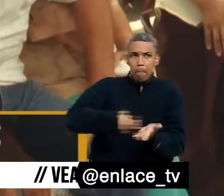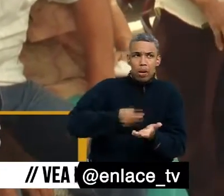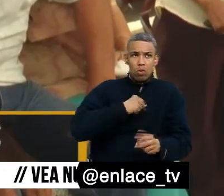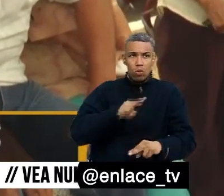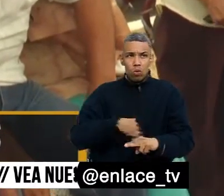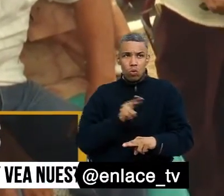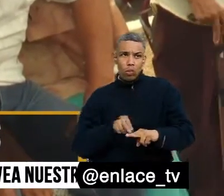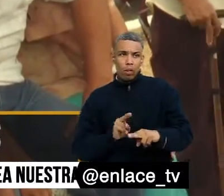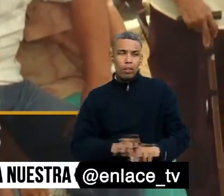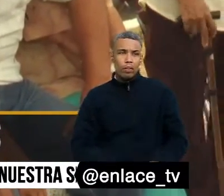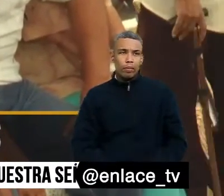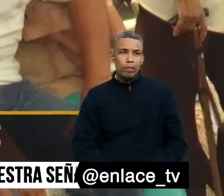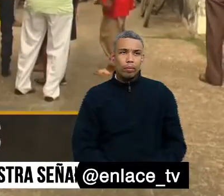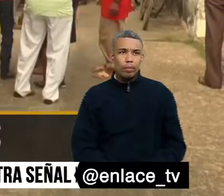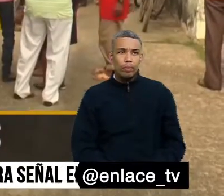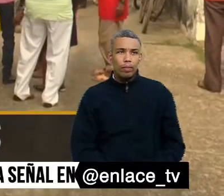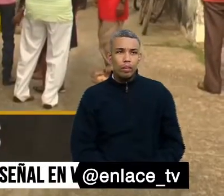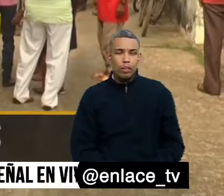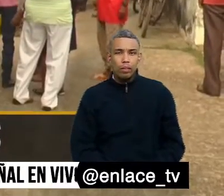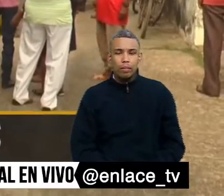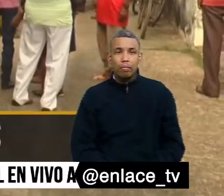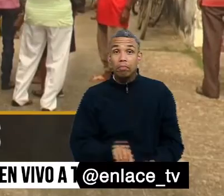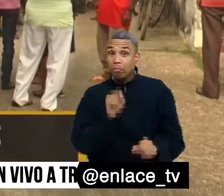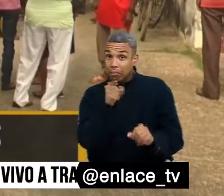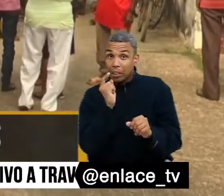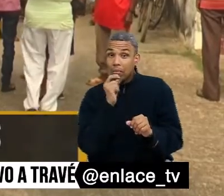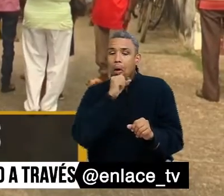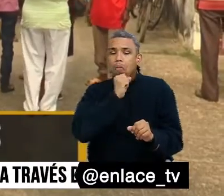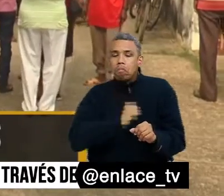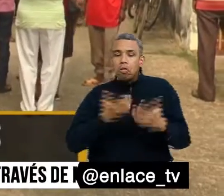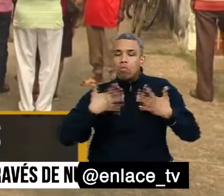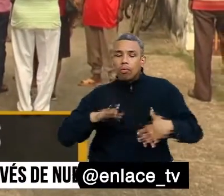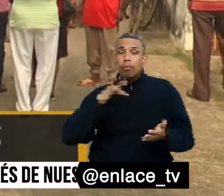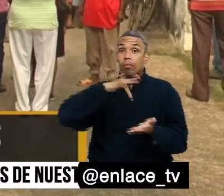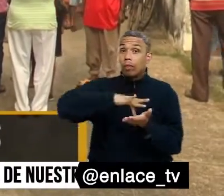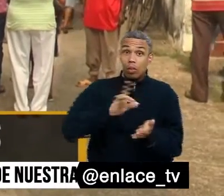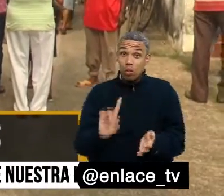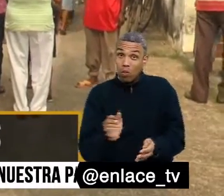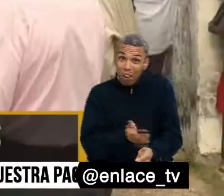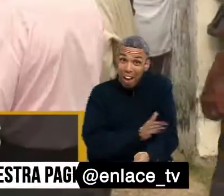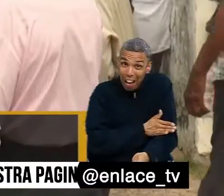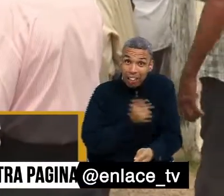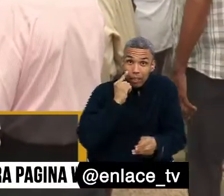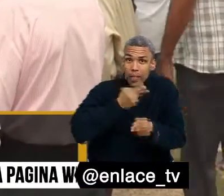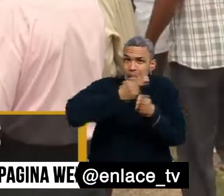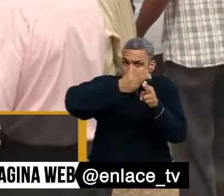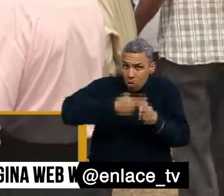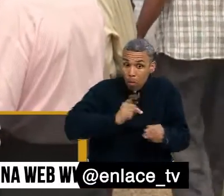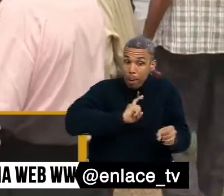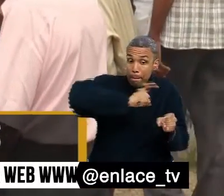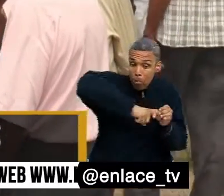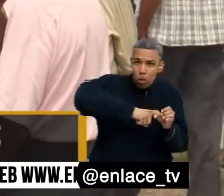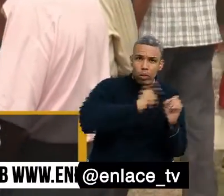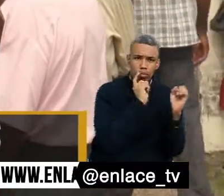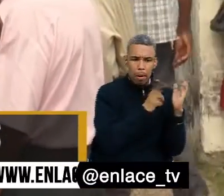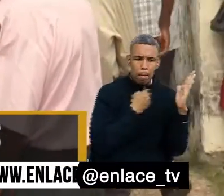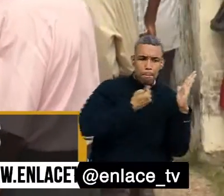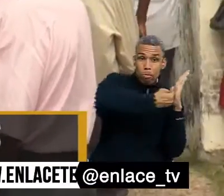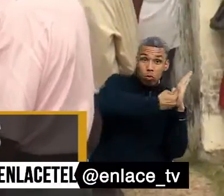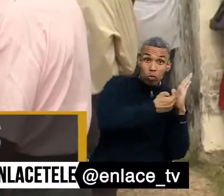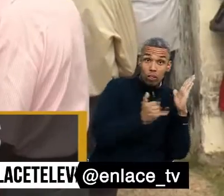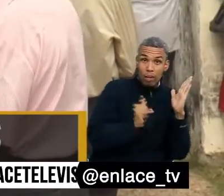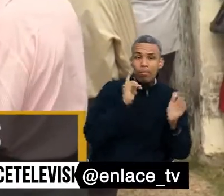mayores beneficiarios que se encuentren registrados. Deben presentar su cédula o una autorización autenticada en notaría con fotocopia de